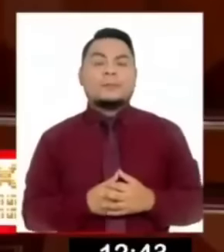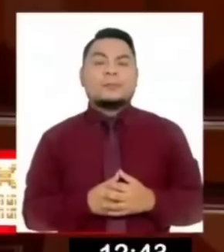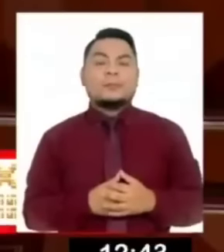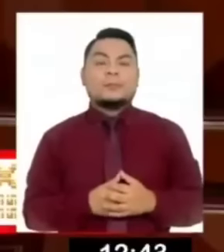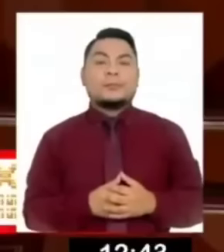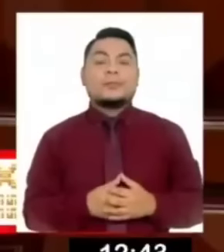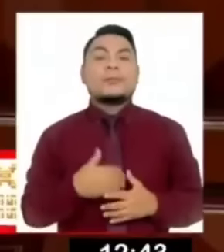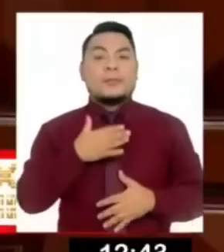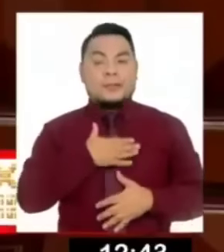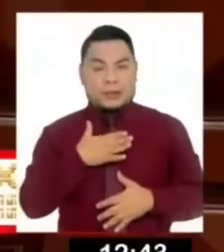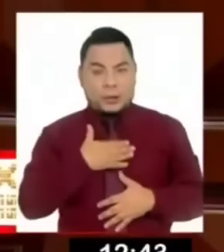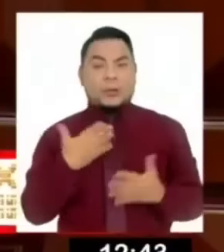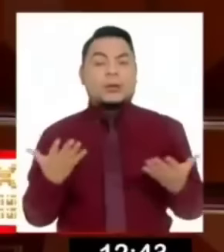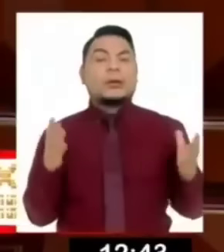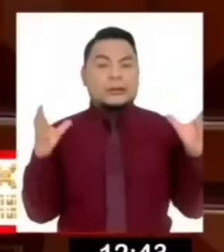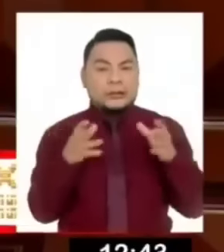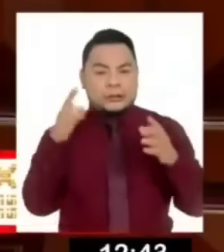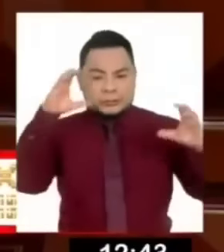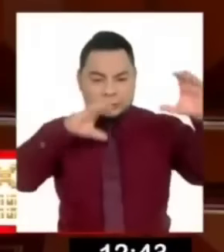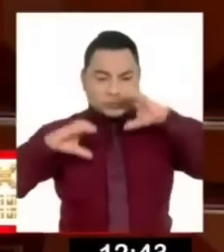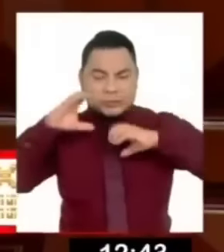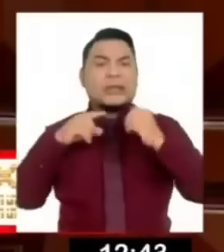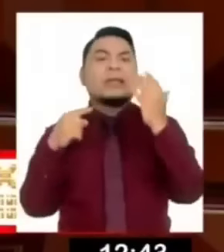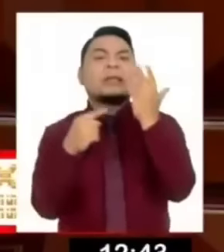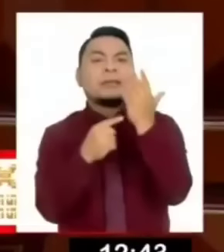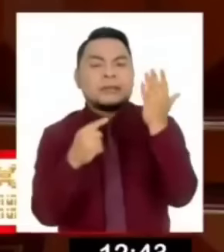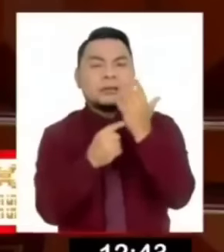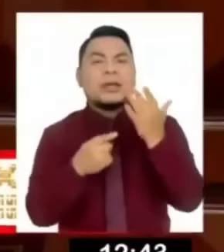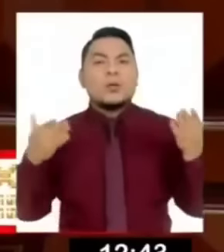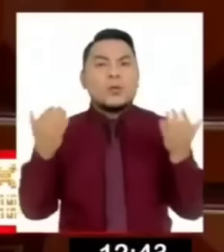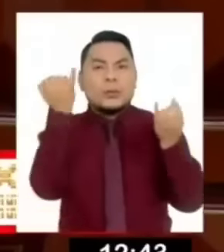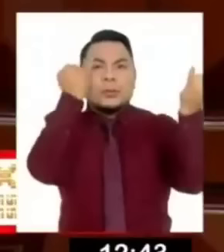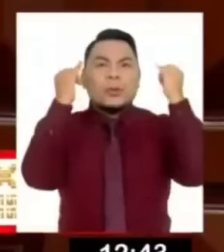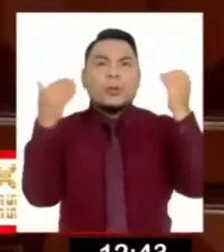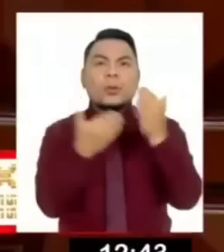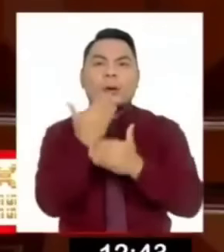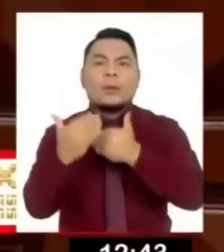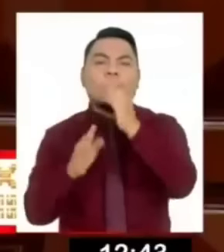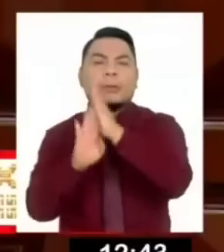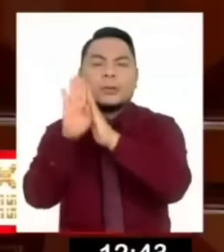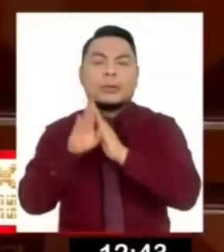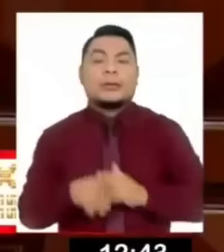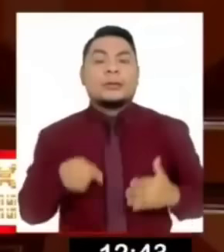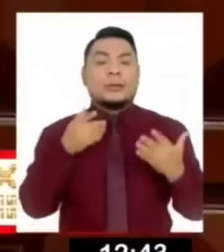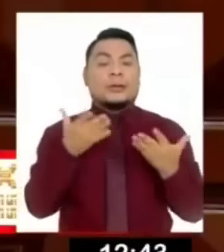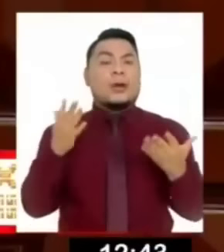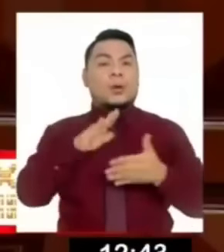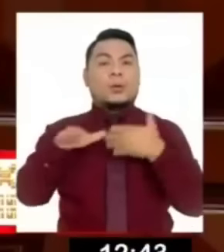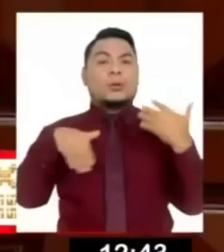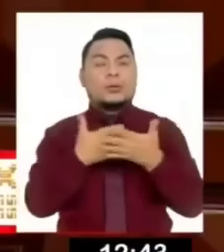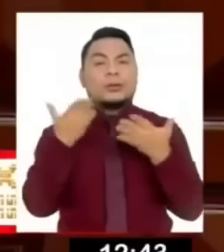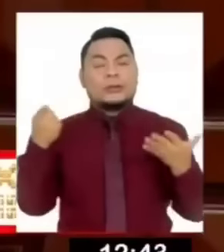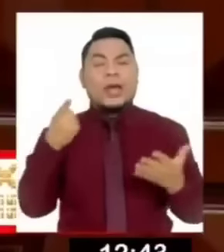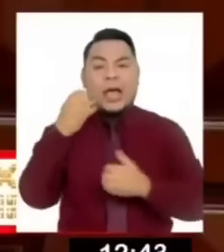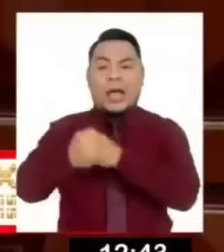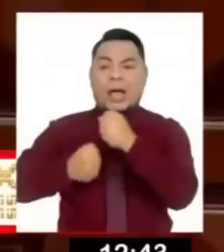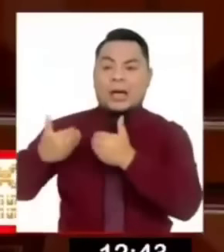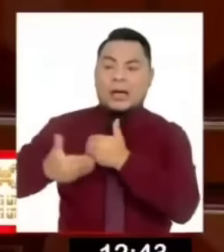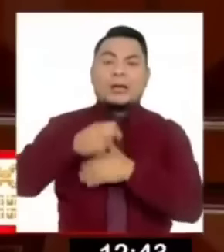Por nuestro bajo nivel en ciencia, tecnología e innovación, las exportaciones correspondientes al